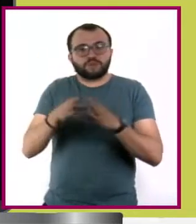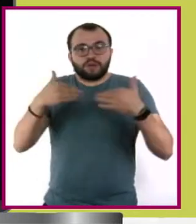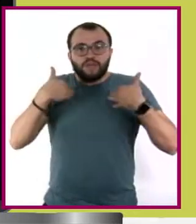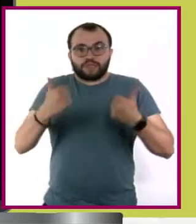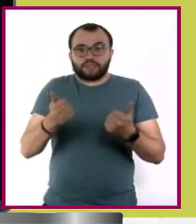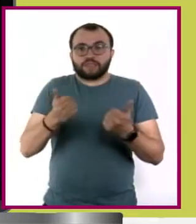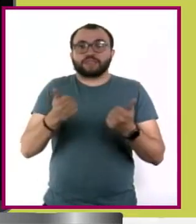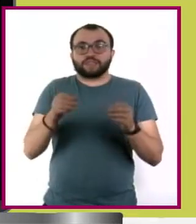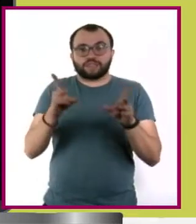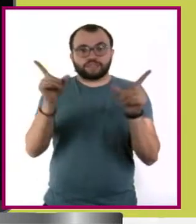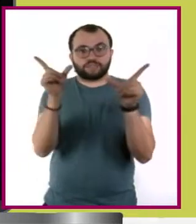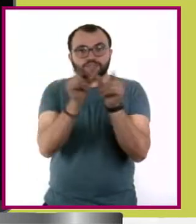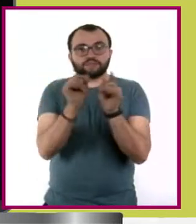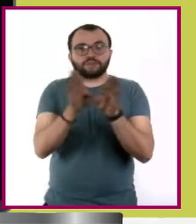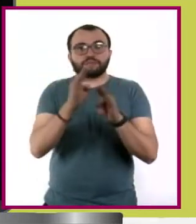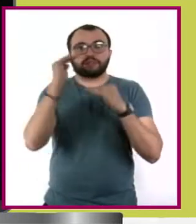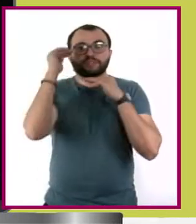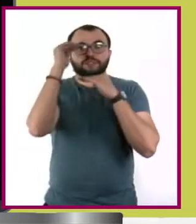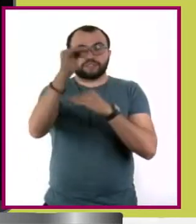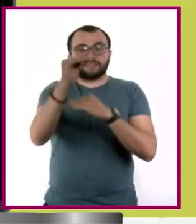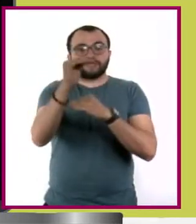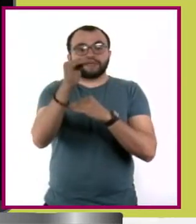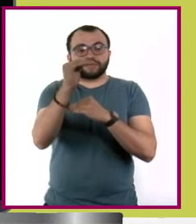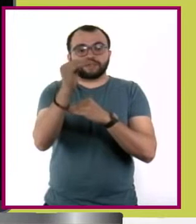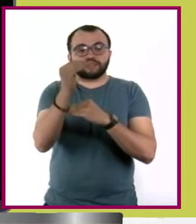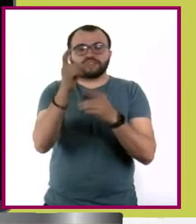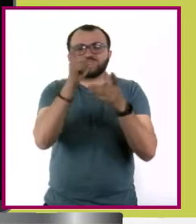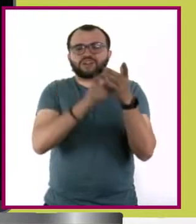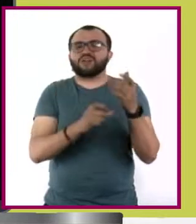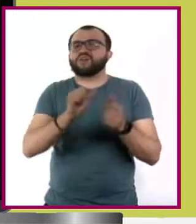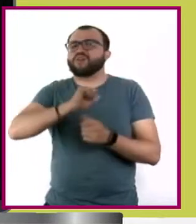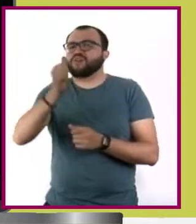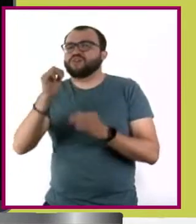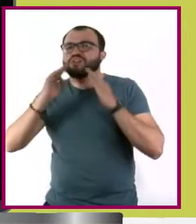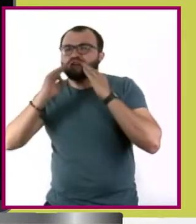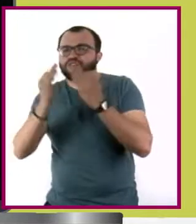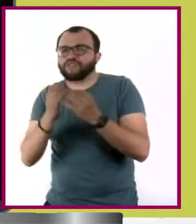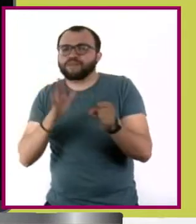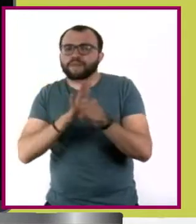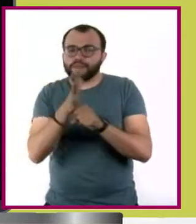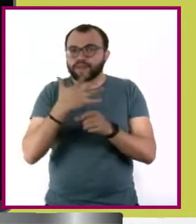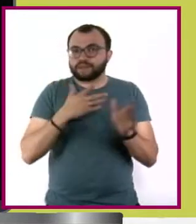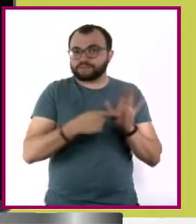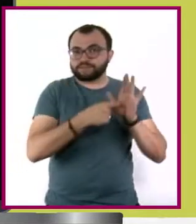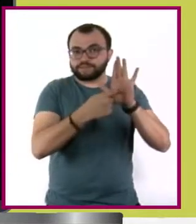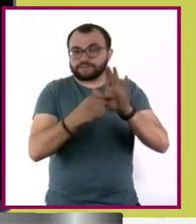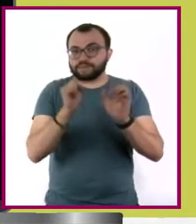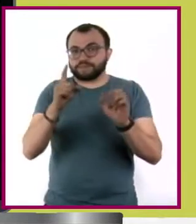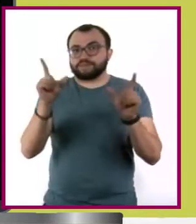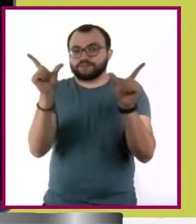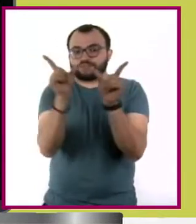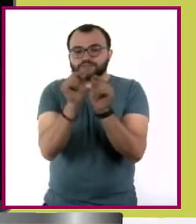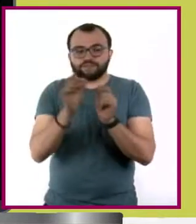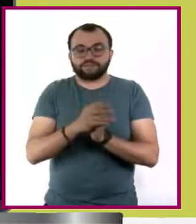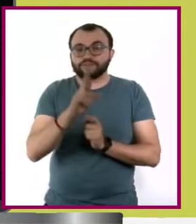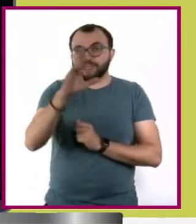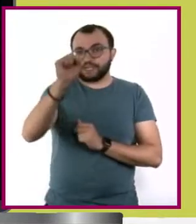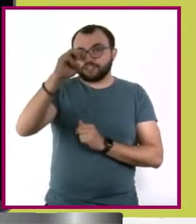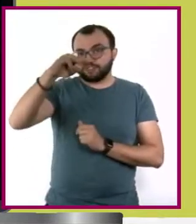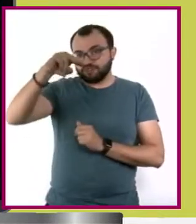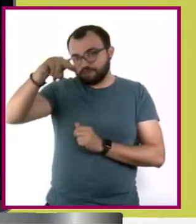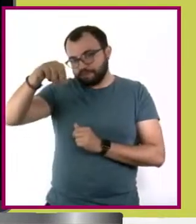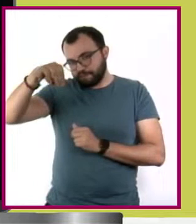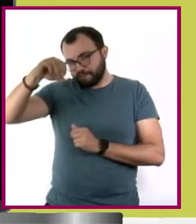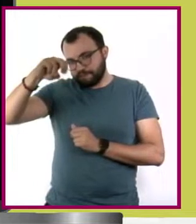una herramienta limitada a la información de forma textual. ¿De qué otras maneras o medios se presentan un resumen? El resumen se puede